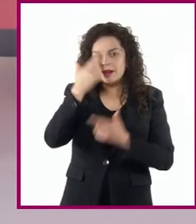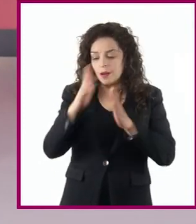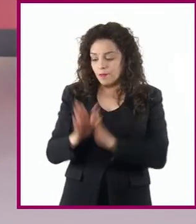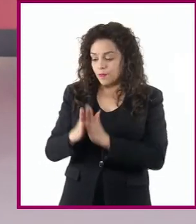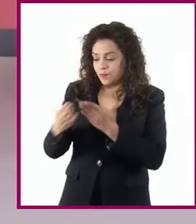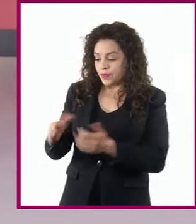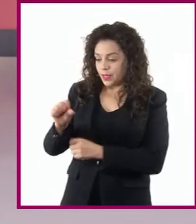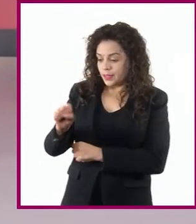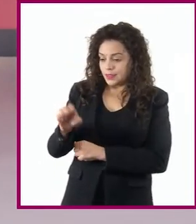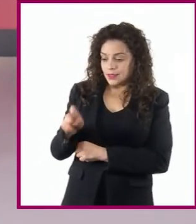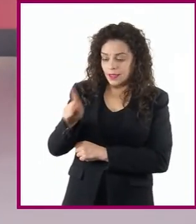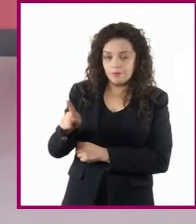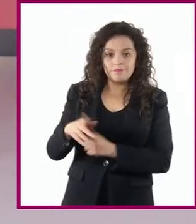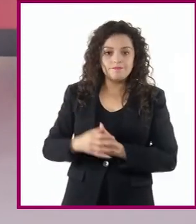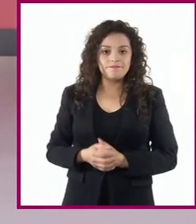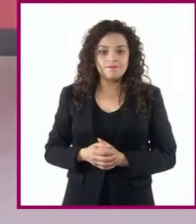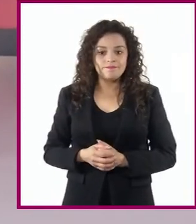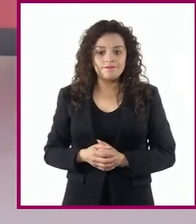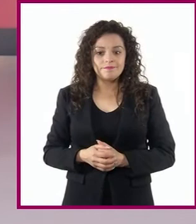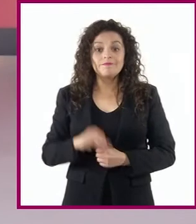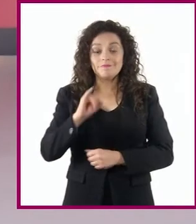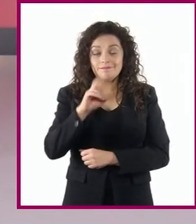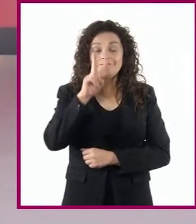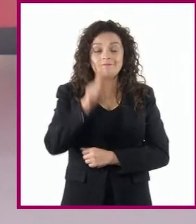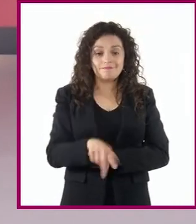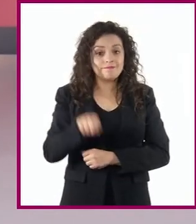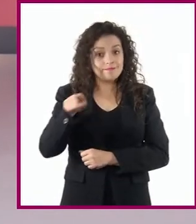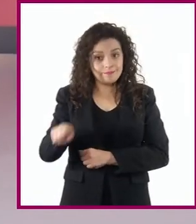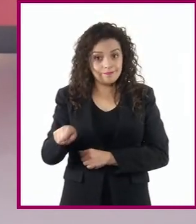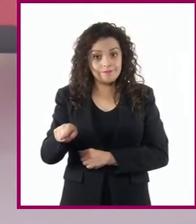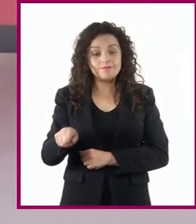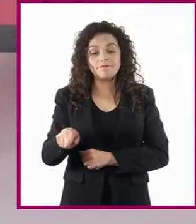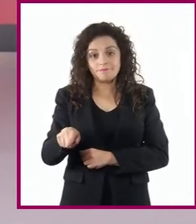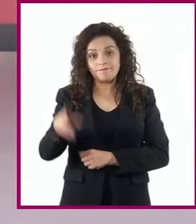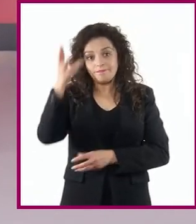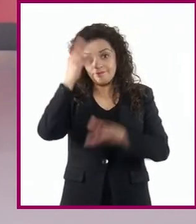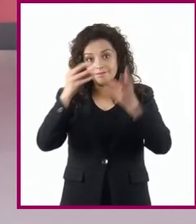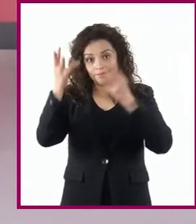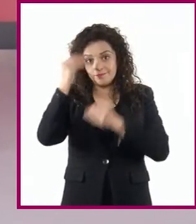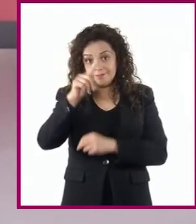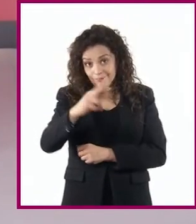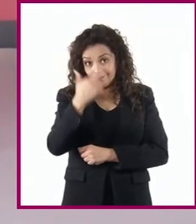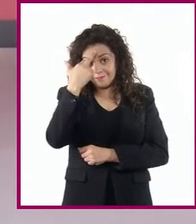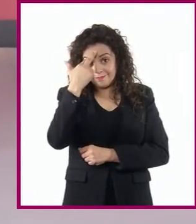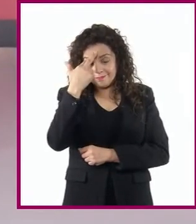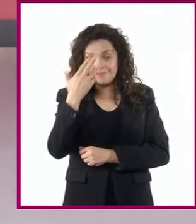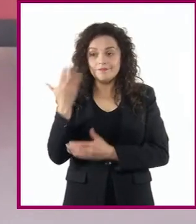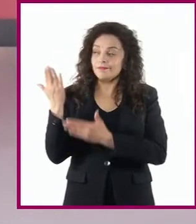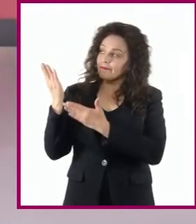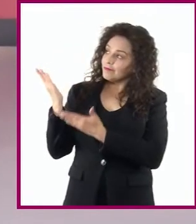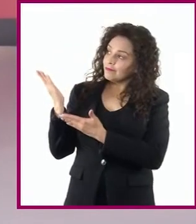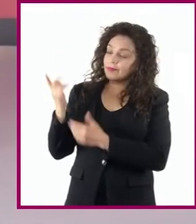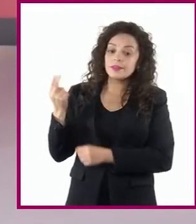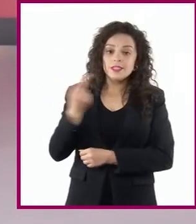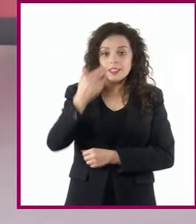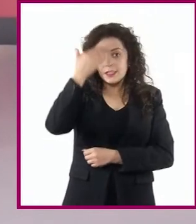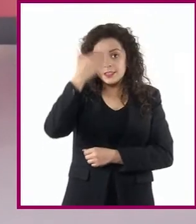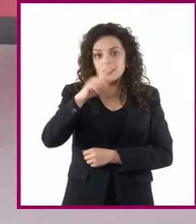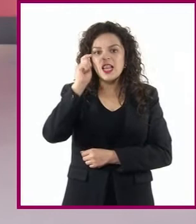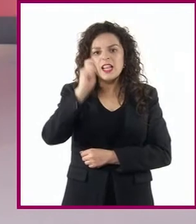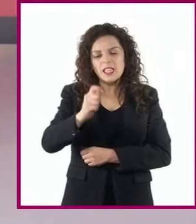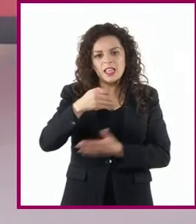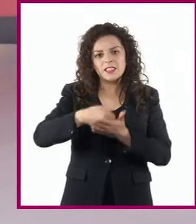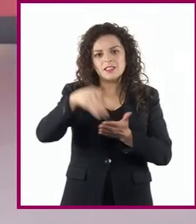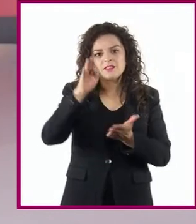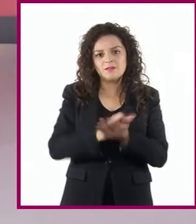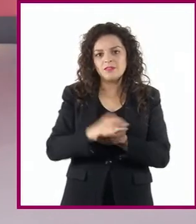de texto. Así es, recuerden nuestro aprendizaje esperado. Reconoce algunos de los valores de la época en